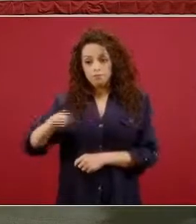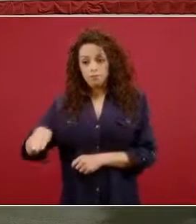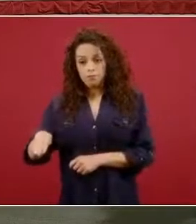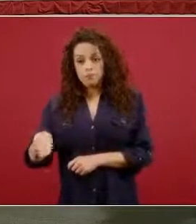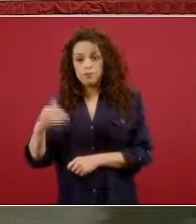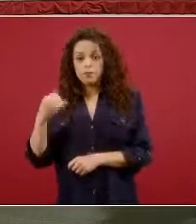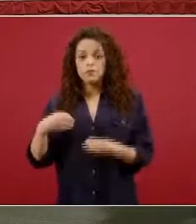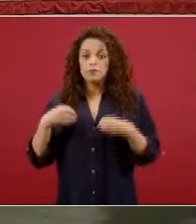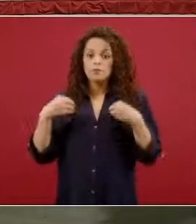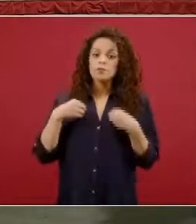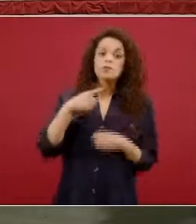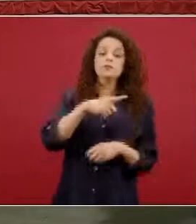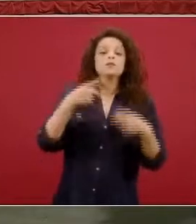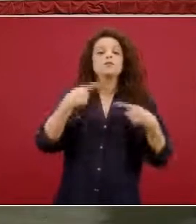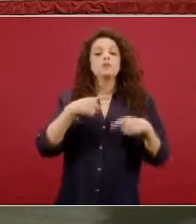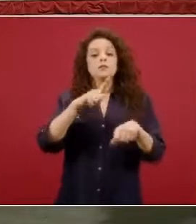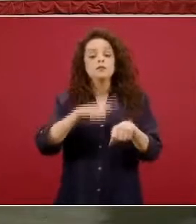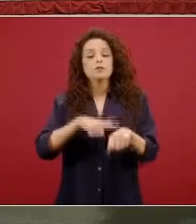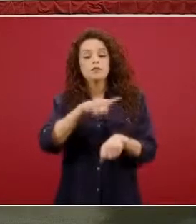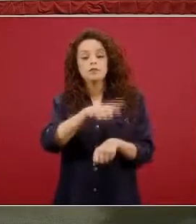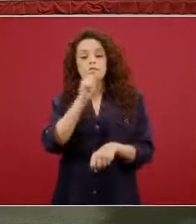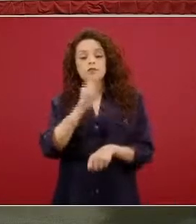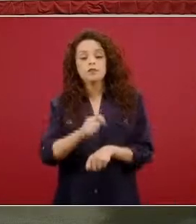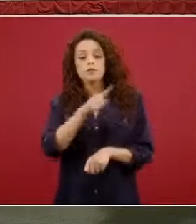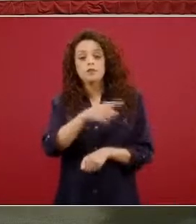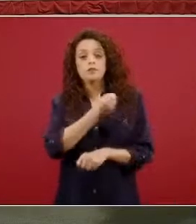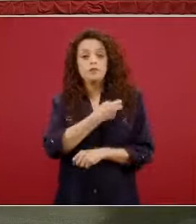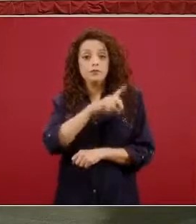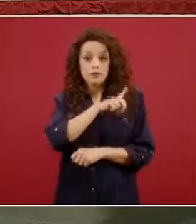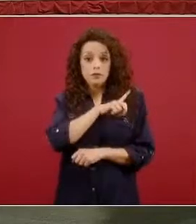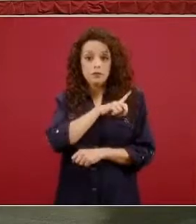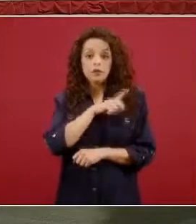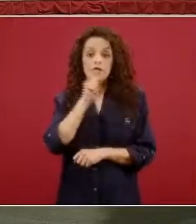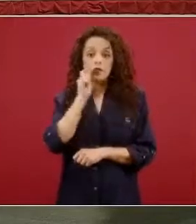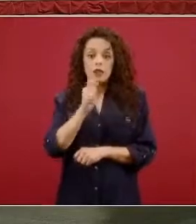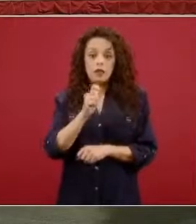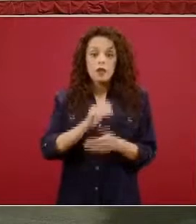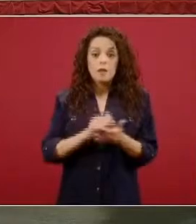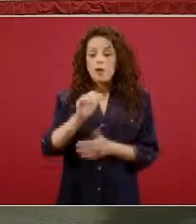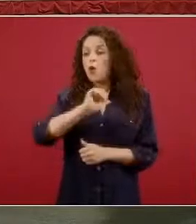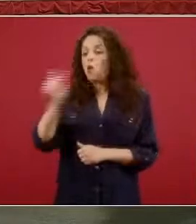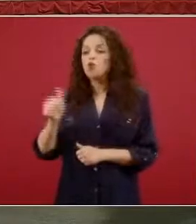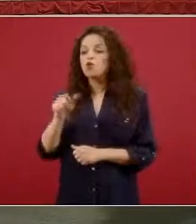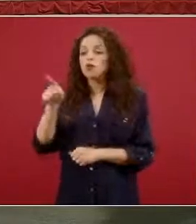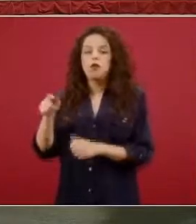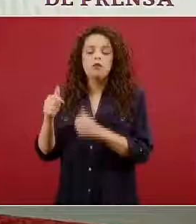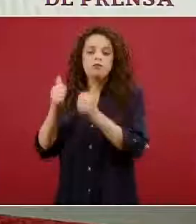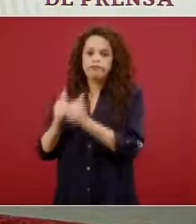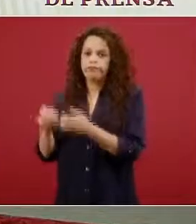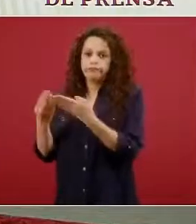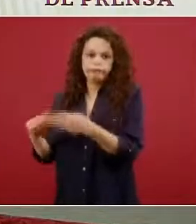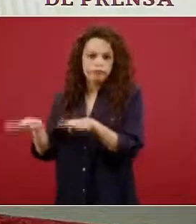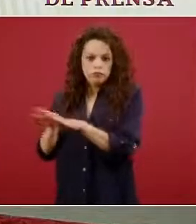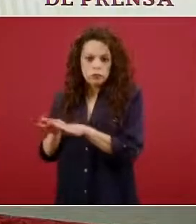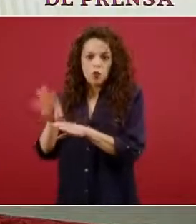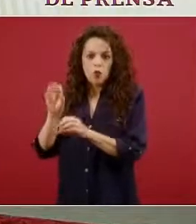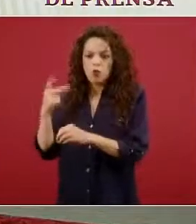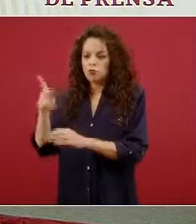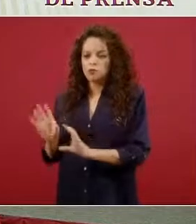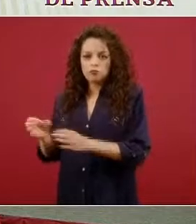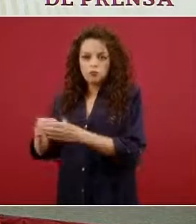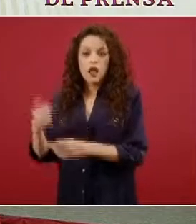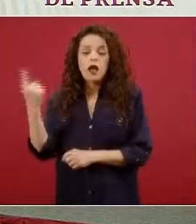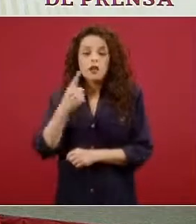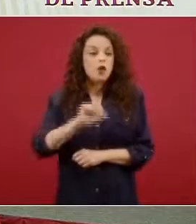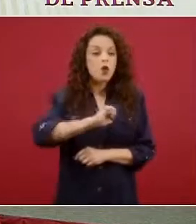salud ha sido mayor en el personal no activo, es decir, en el que estuvo en resguardo o en la comunidad, que el